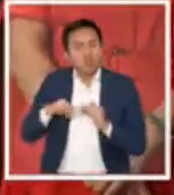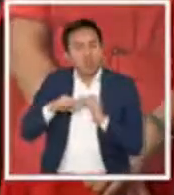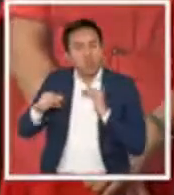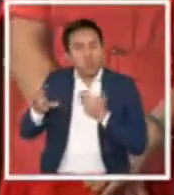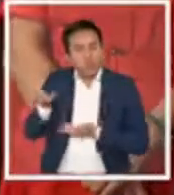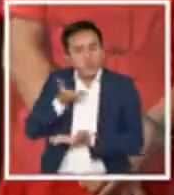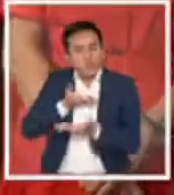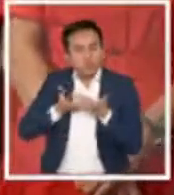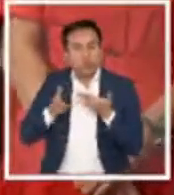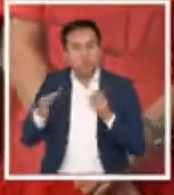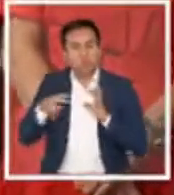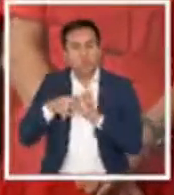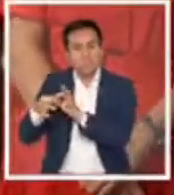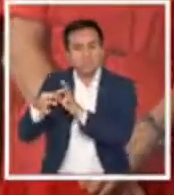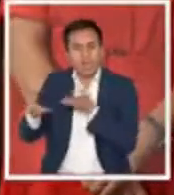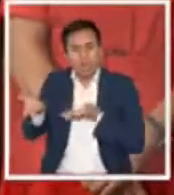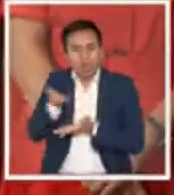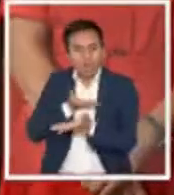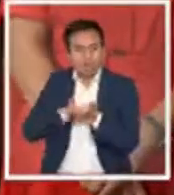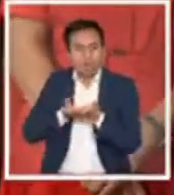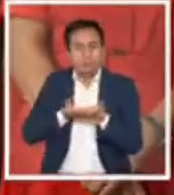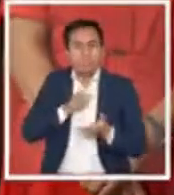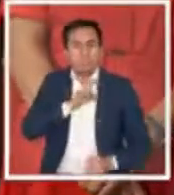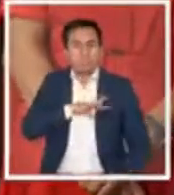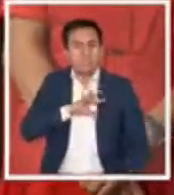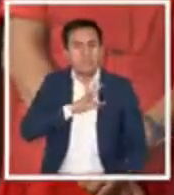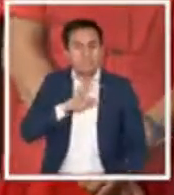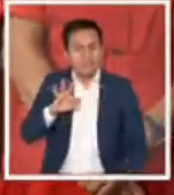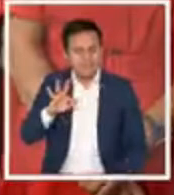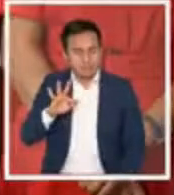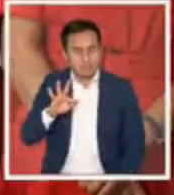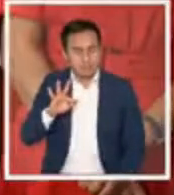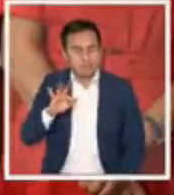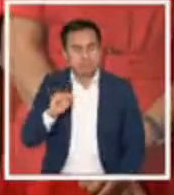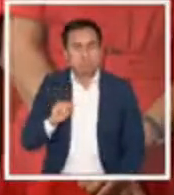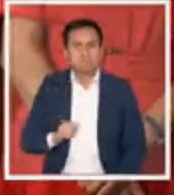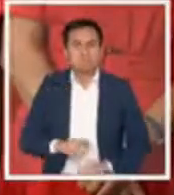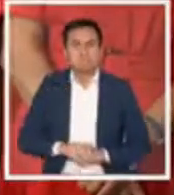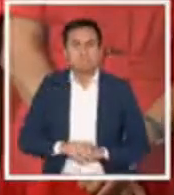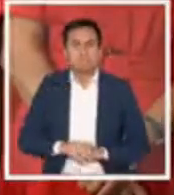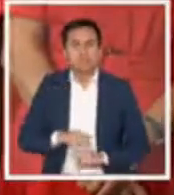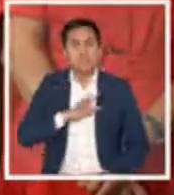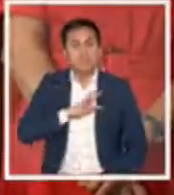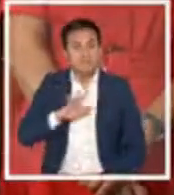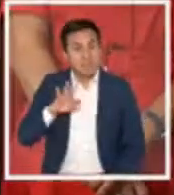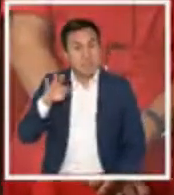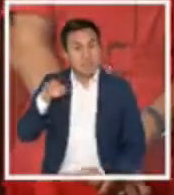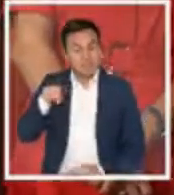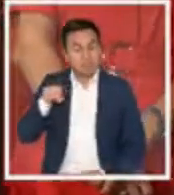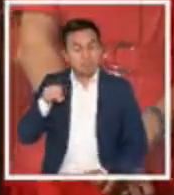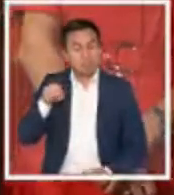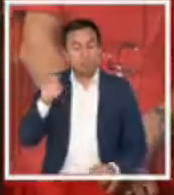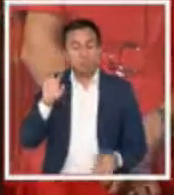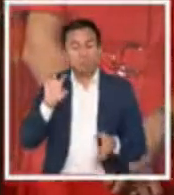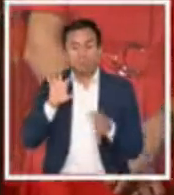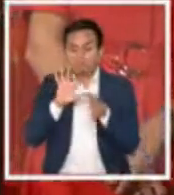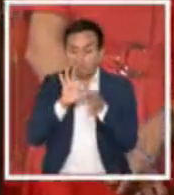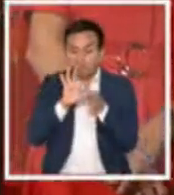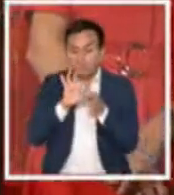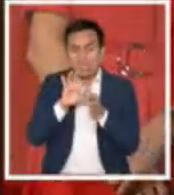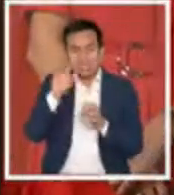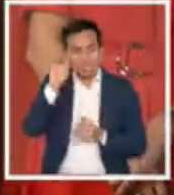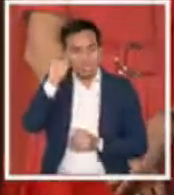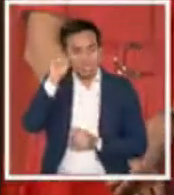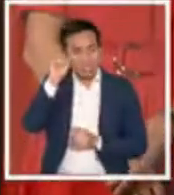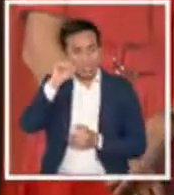en la base de los lazos de cooperación entre Chile y Francia, y es que Francia instaló en las